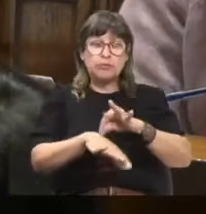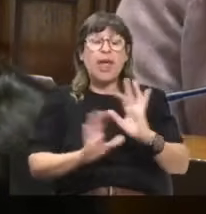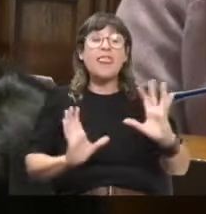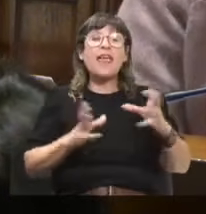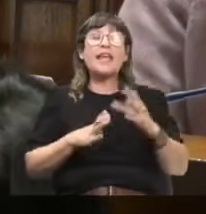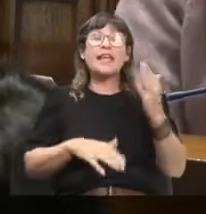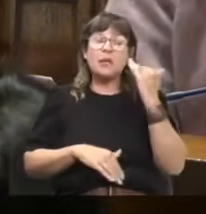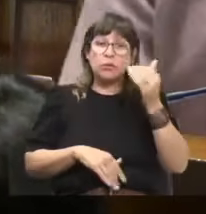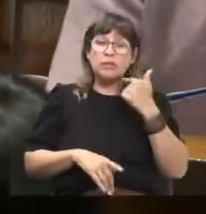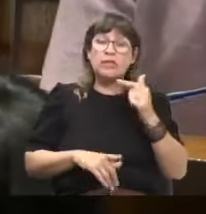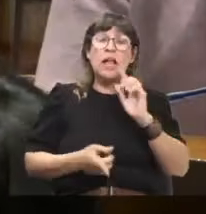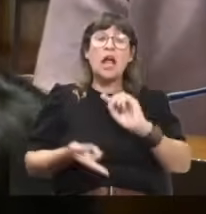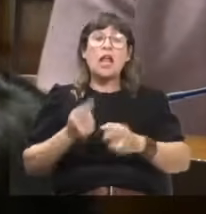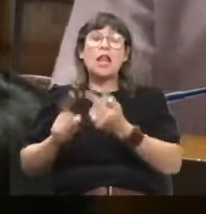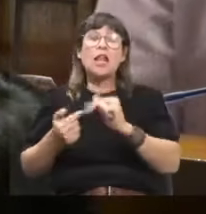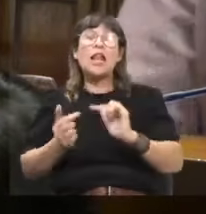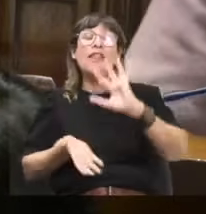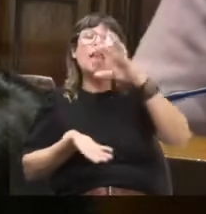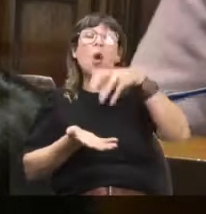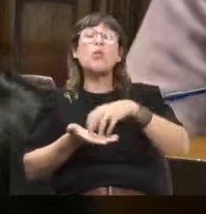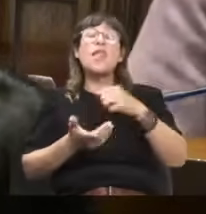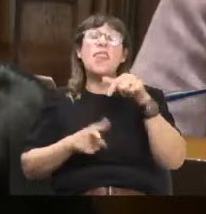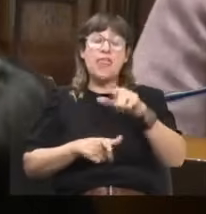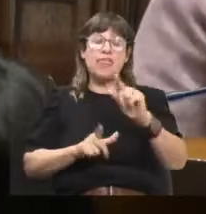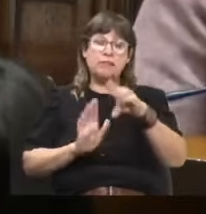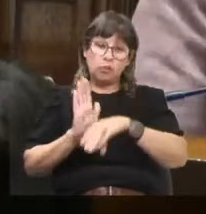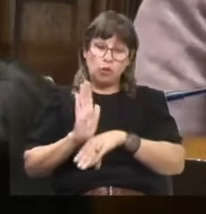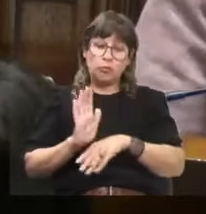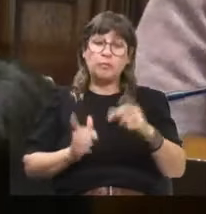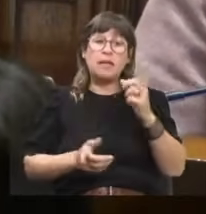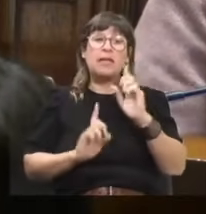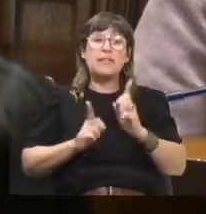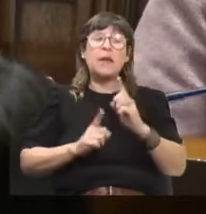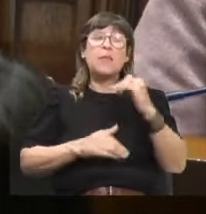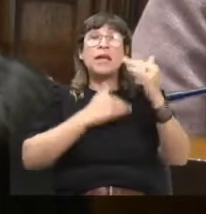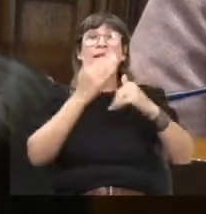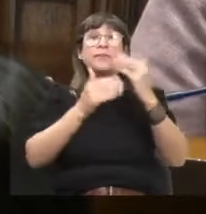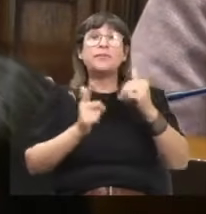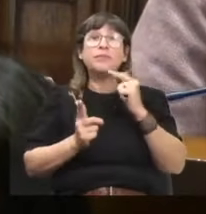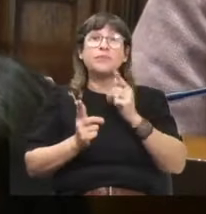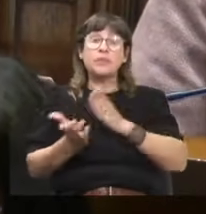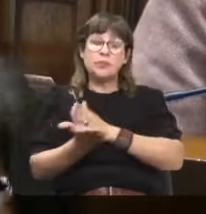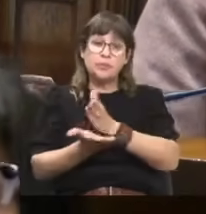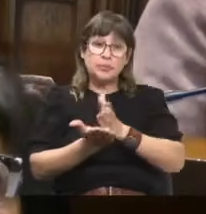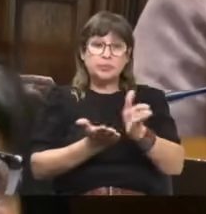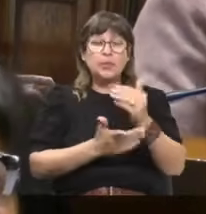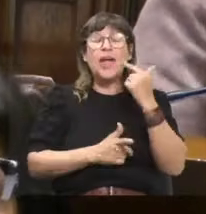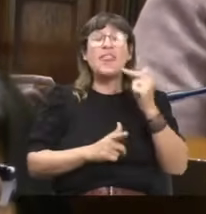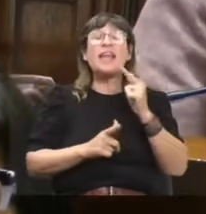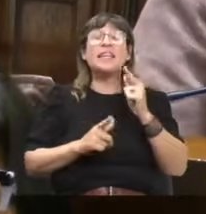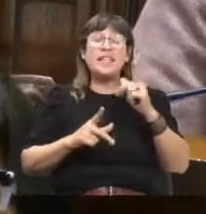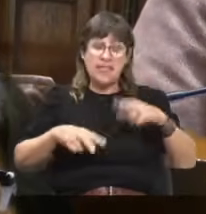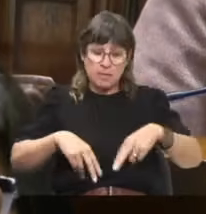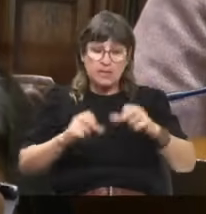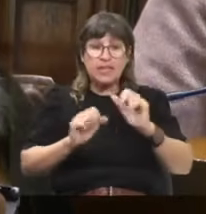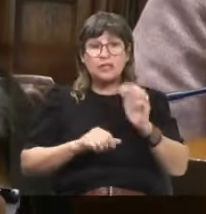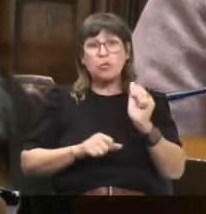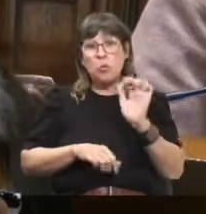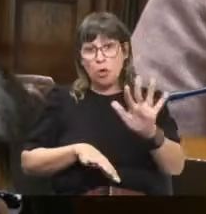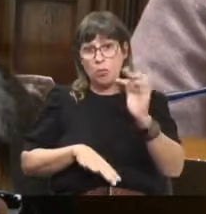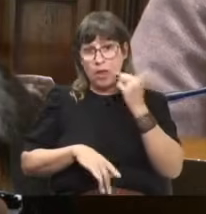la coordinación de la unidad académica, así como el desarrollo de líneas de investigación propias. Es